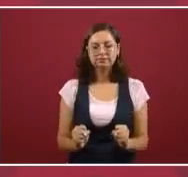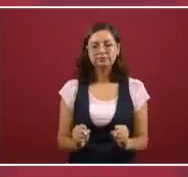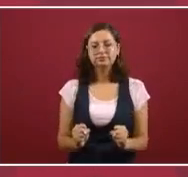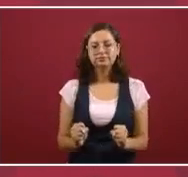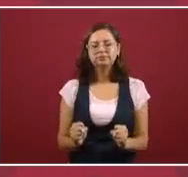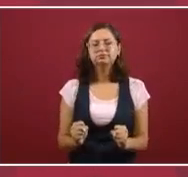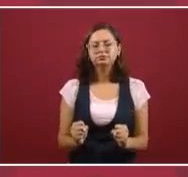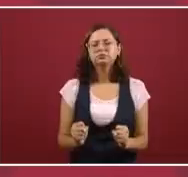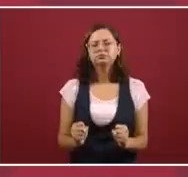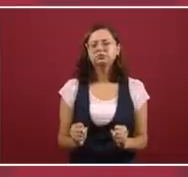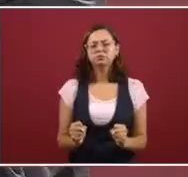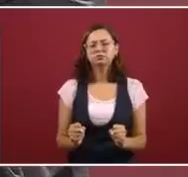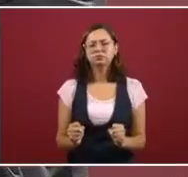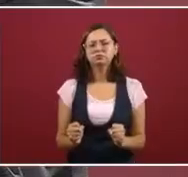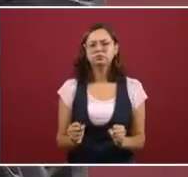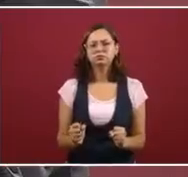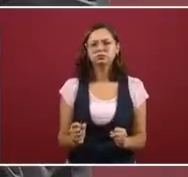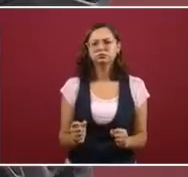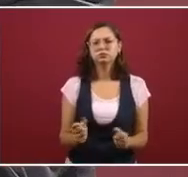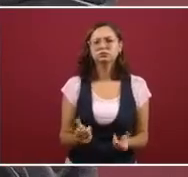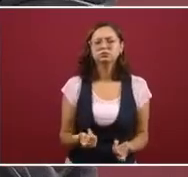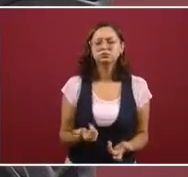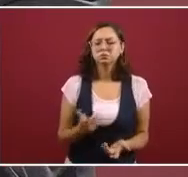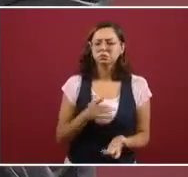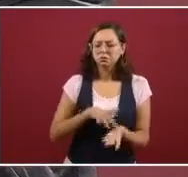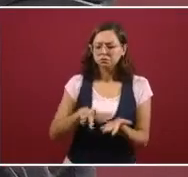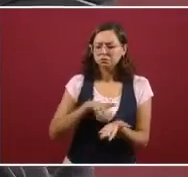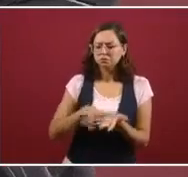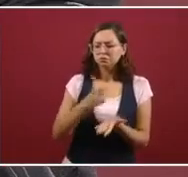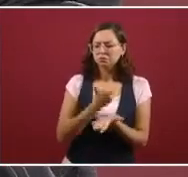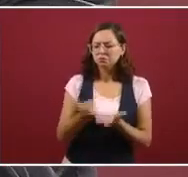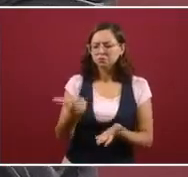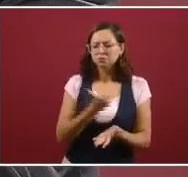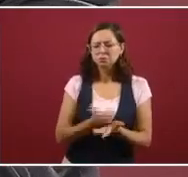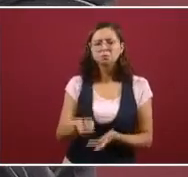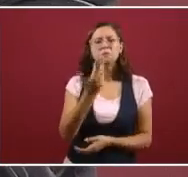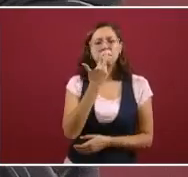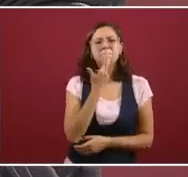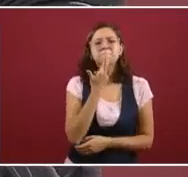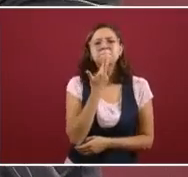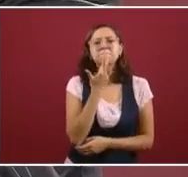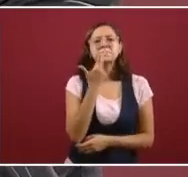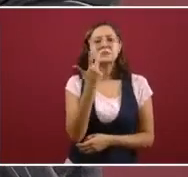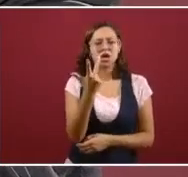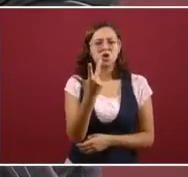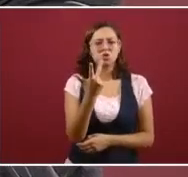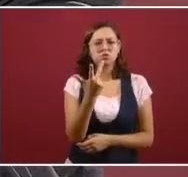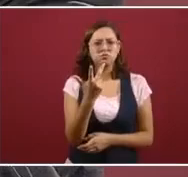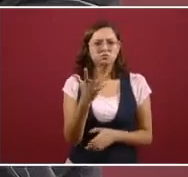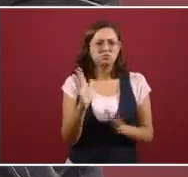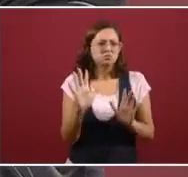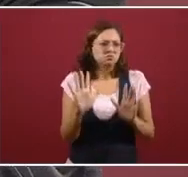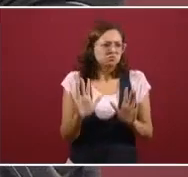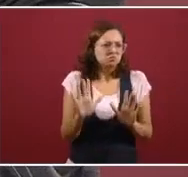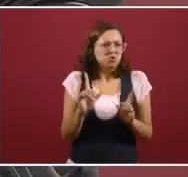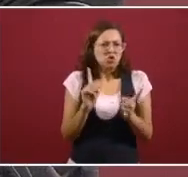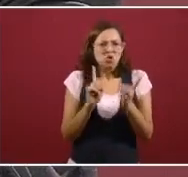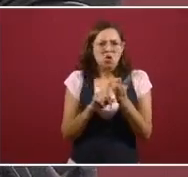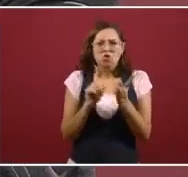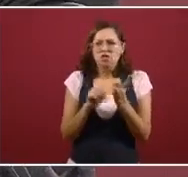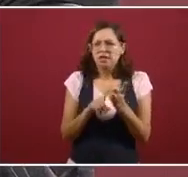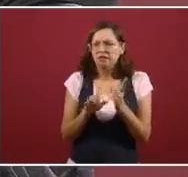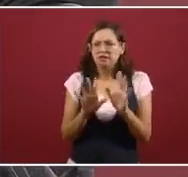se tenga un mejor ingreso, independientemente de dónde viene, sino que